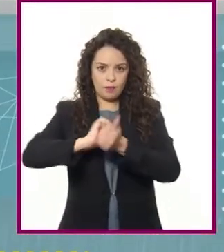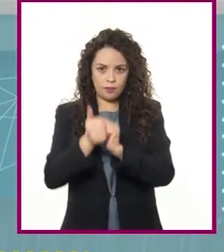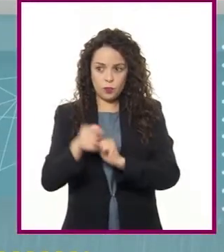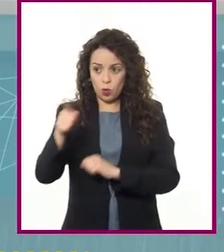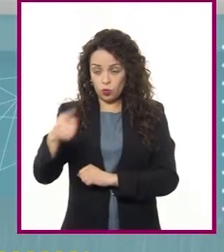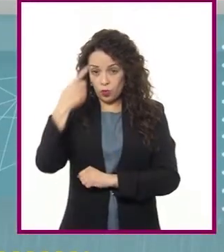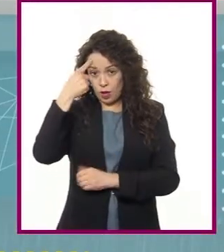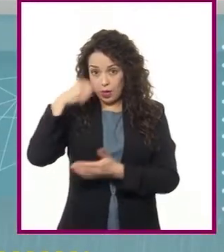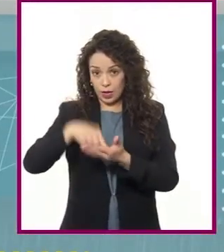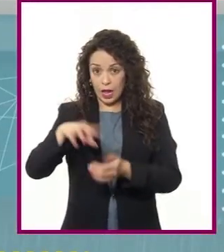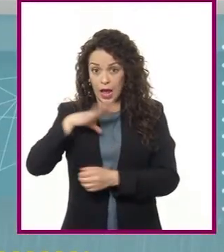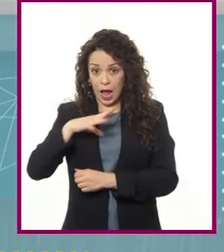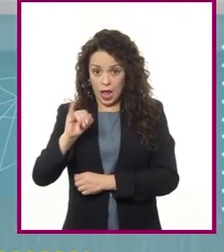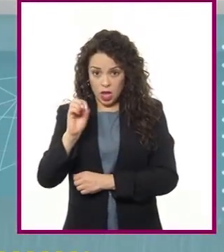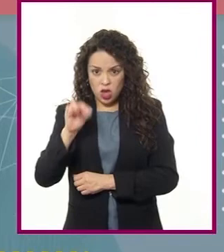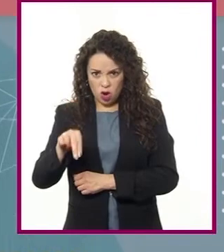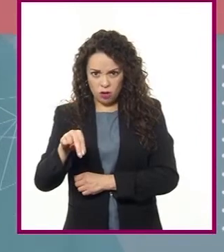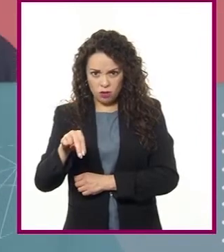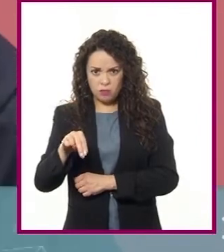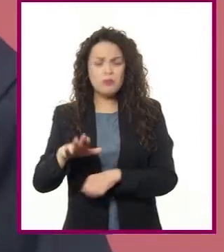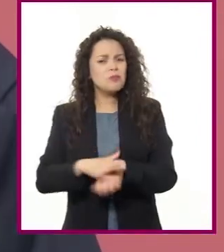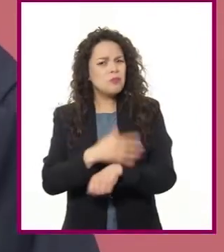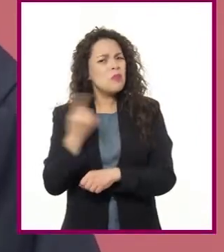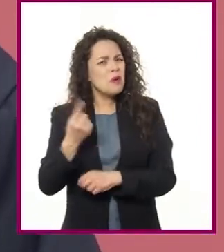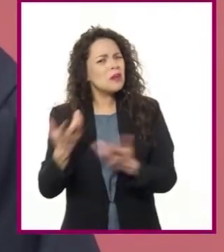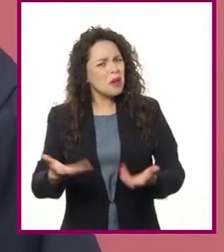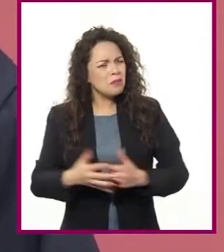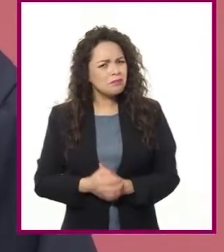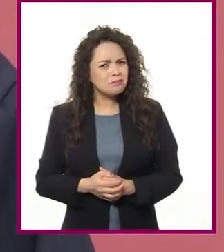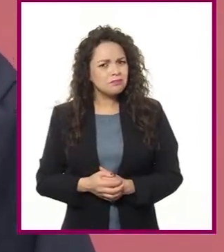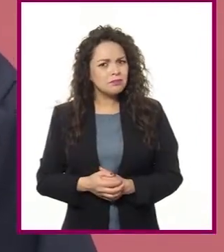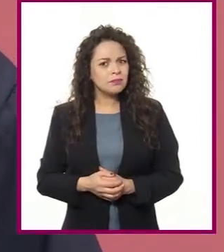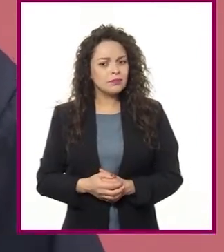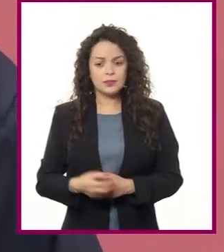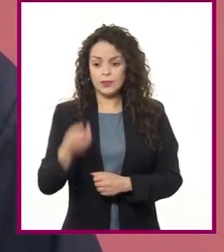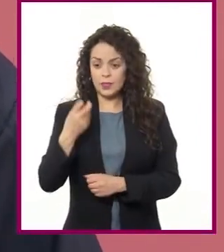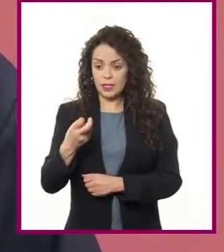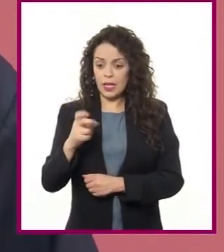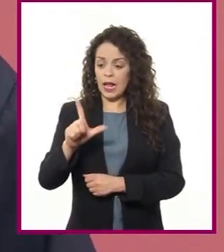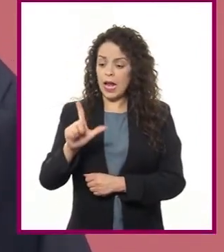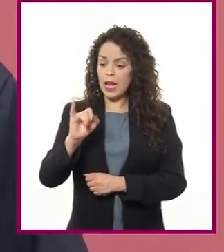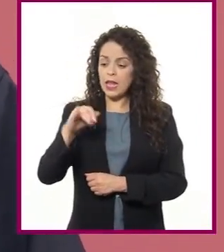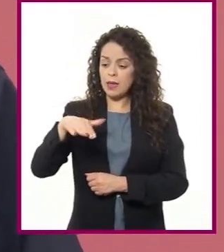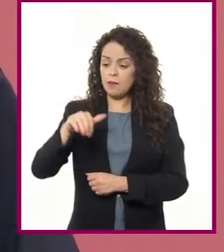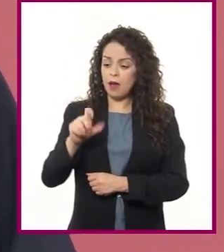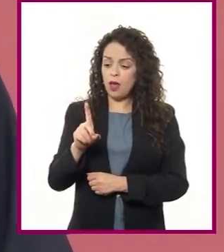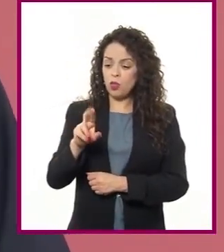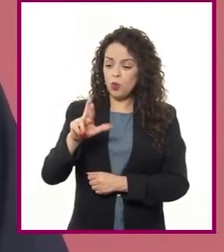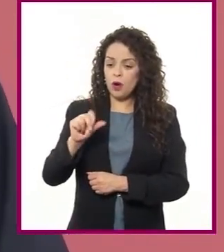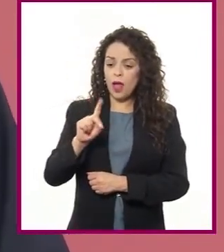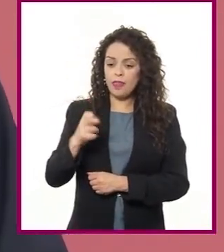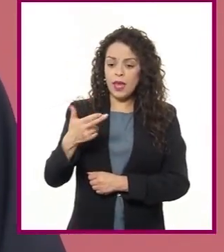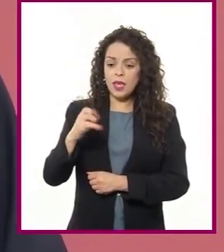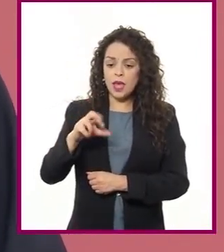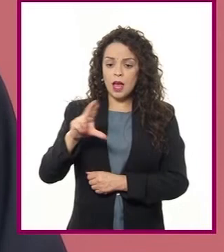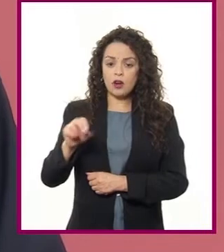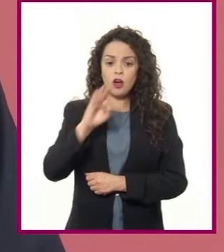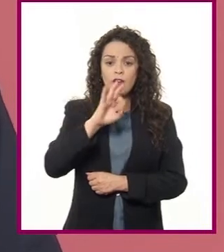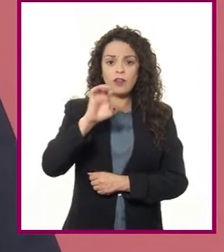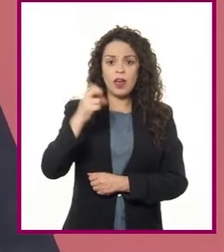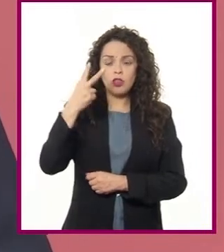de ion? ¿Por qué? Estas son limaduras de hierro, ya que los iones Fe2 positivo